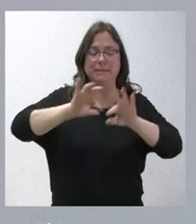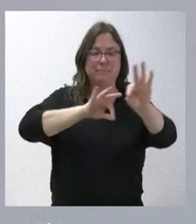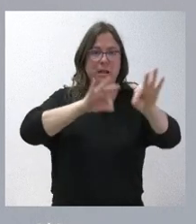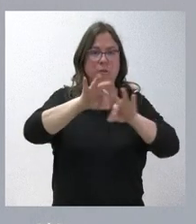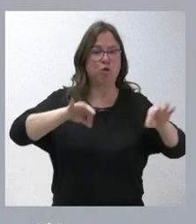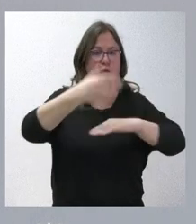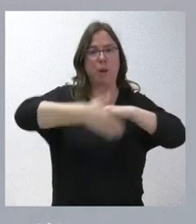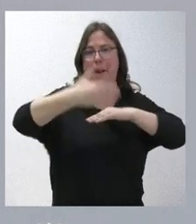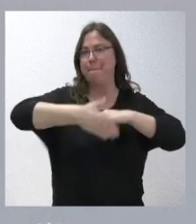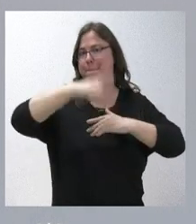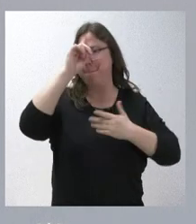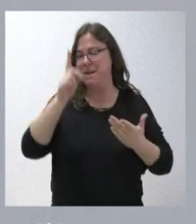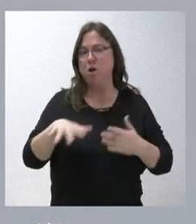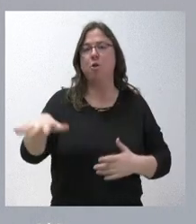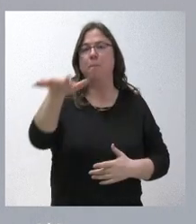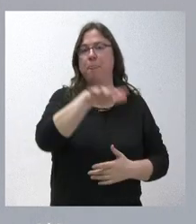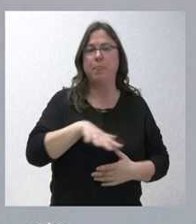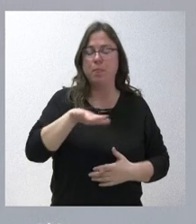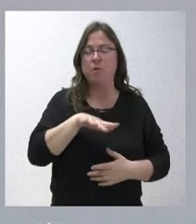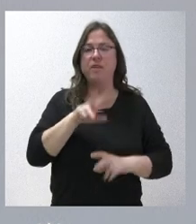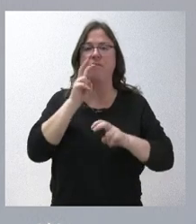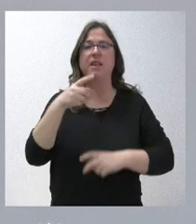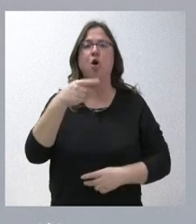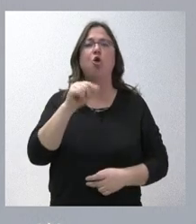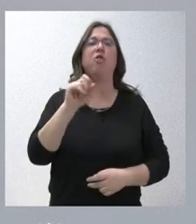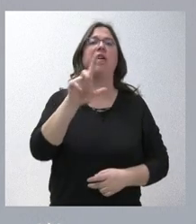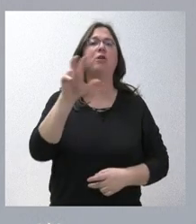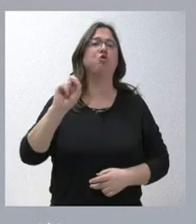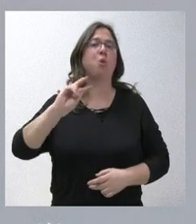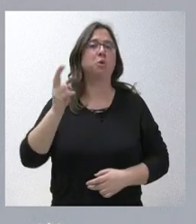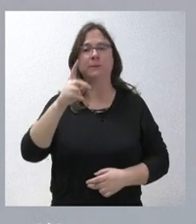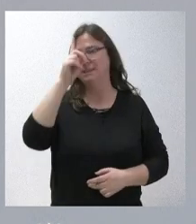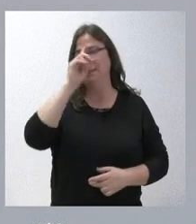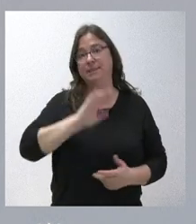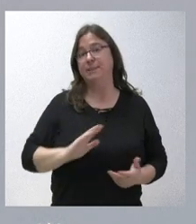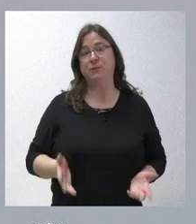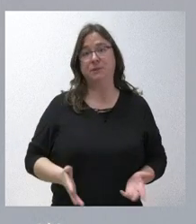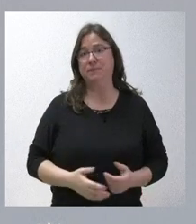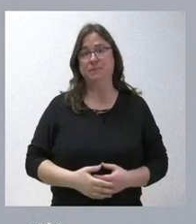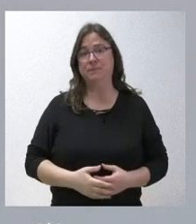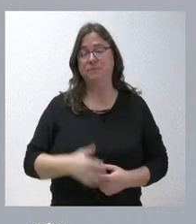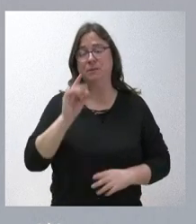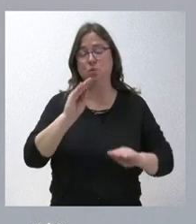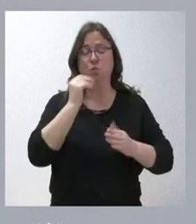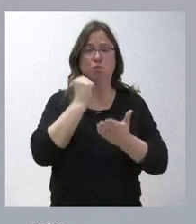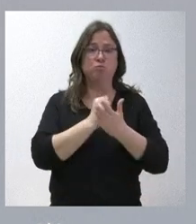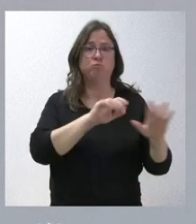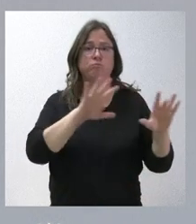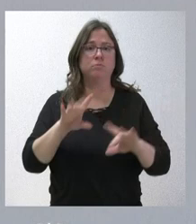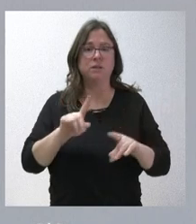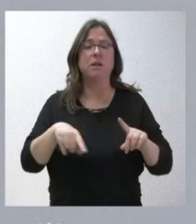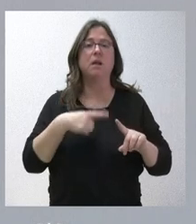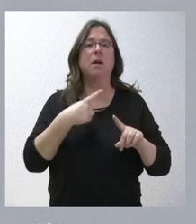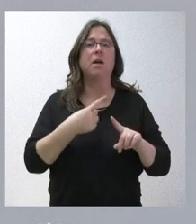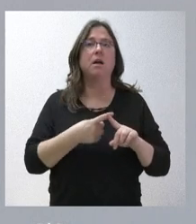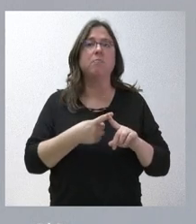la siembra de viña de godello en otro sitio distinto de esas denominaciones de origen y además tampoco es la agua